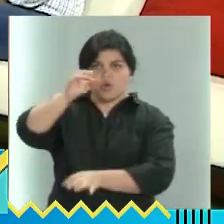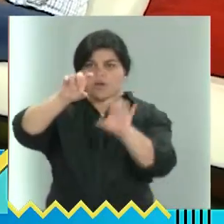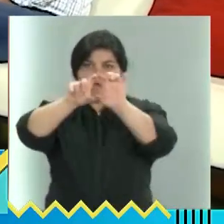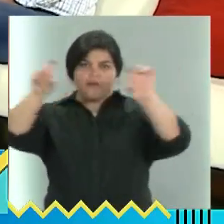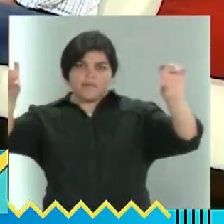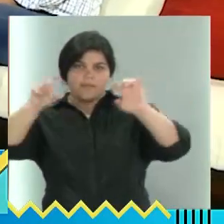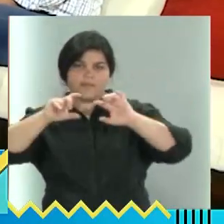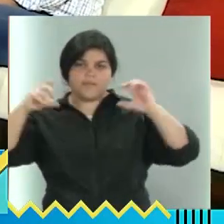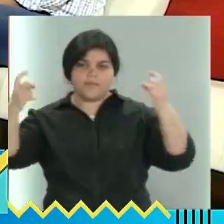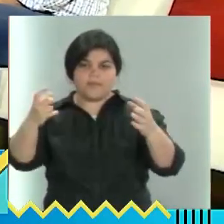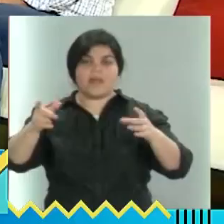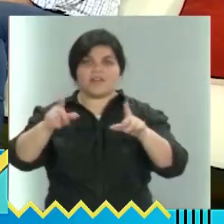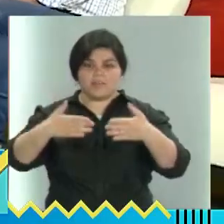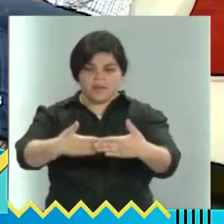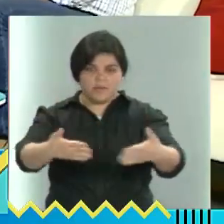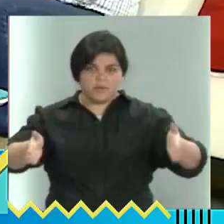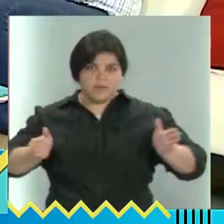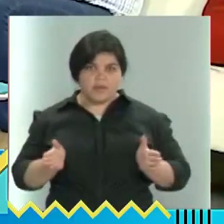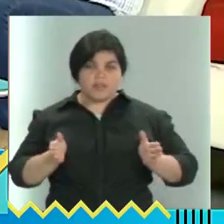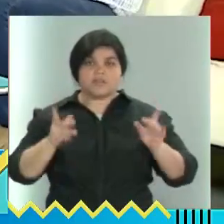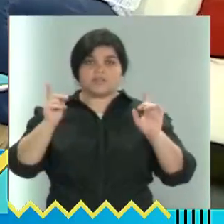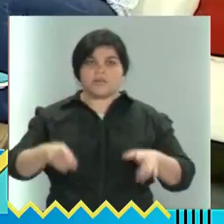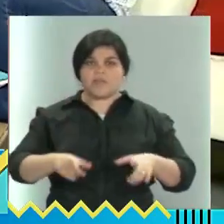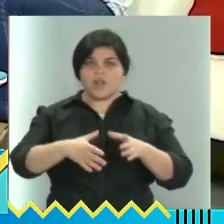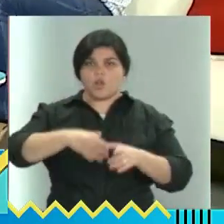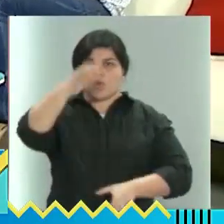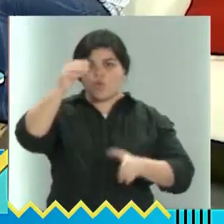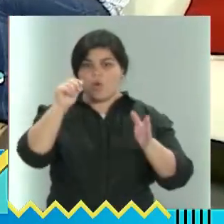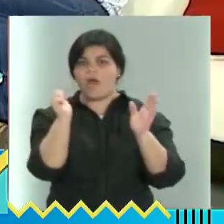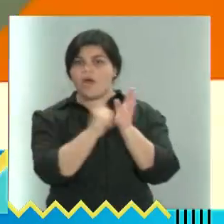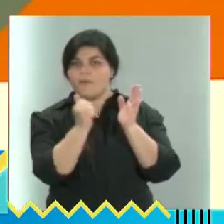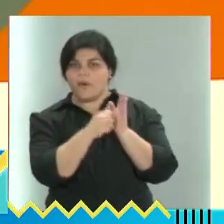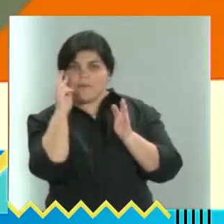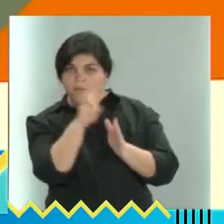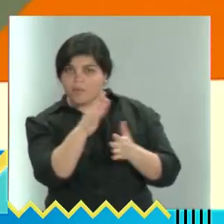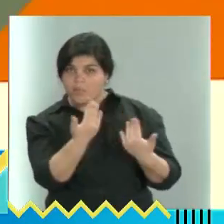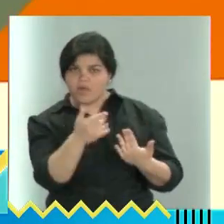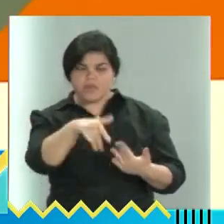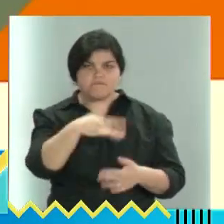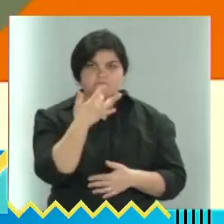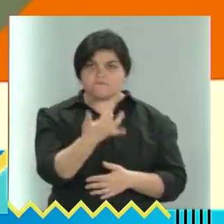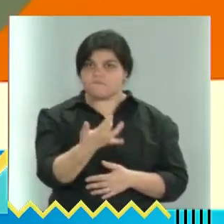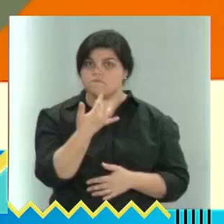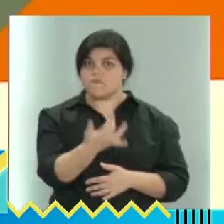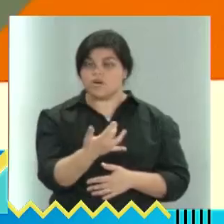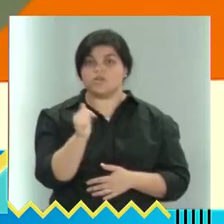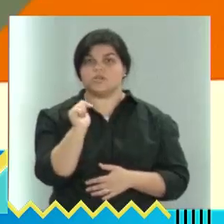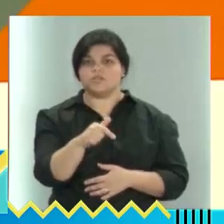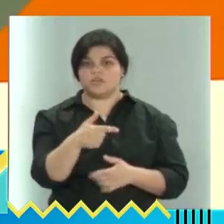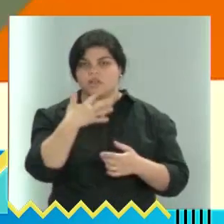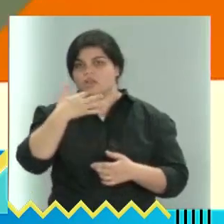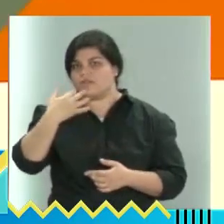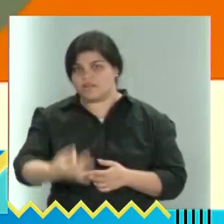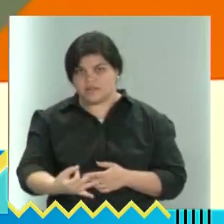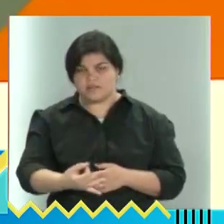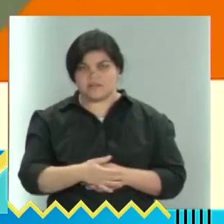barandas, el uso de la materialidad del hormigón visto, claro, sí, sí, es una maravilla. Son obras que en el país realmente